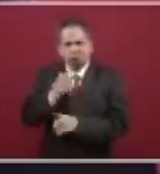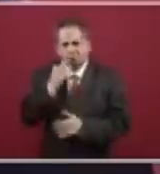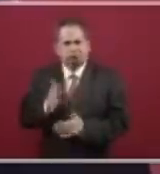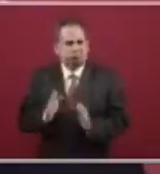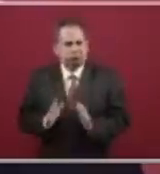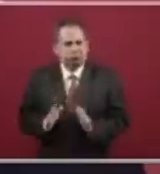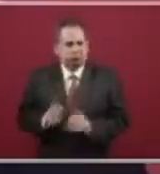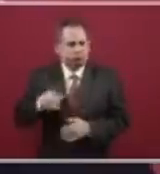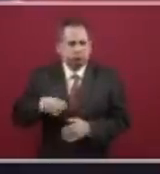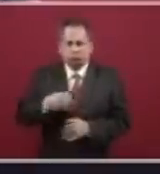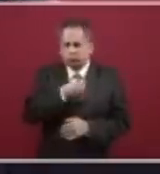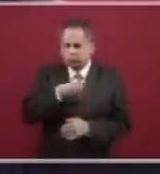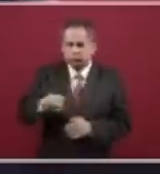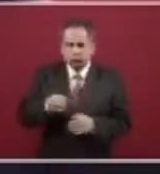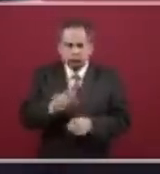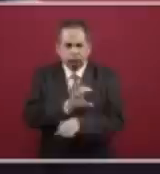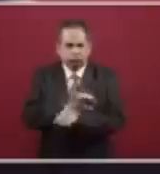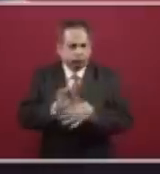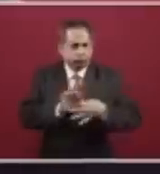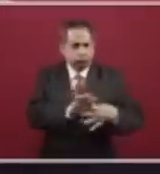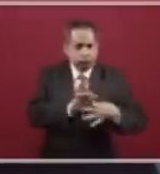coordinada conjunta